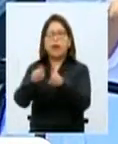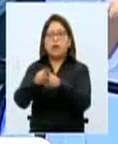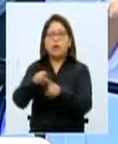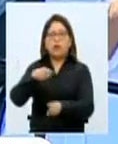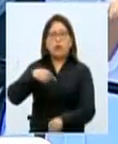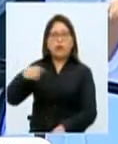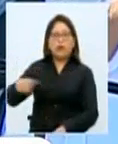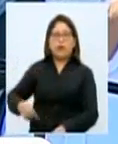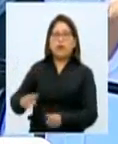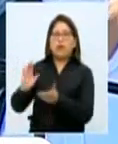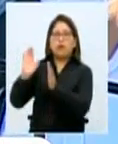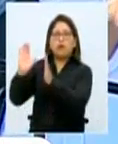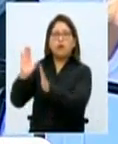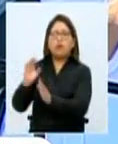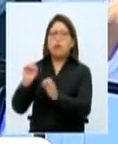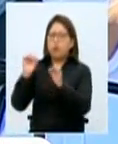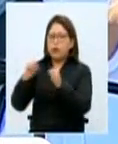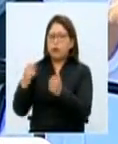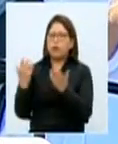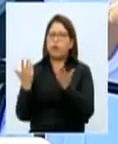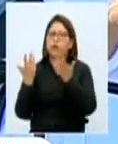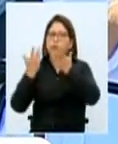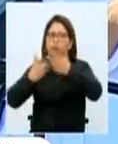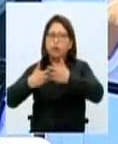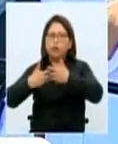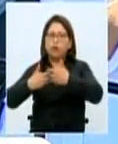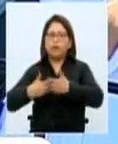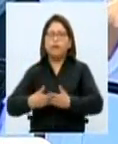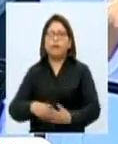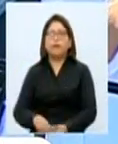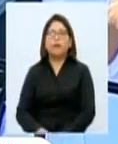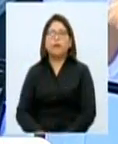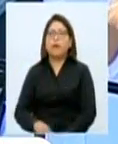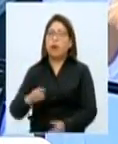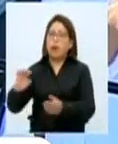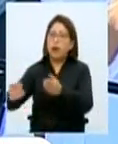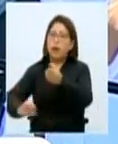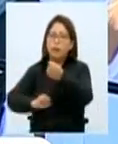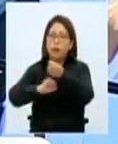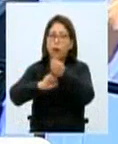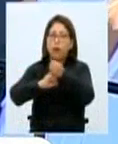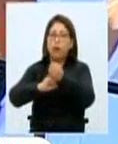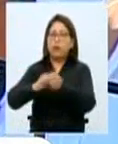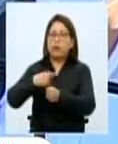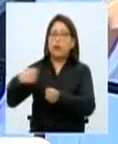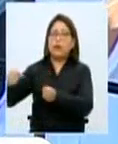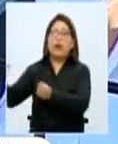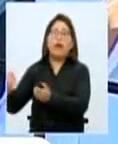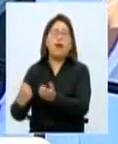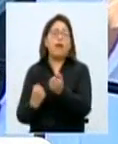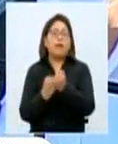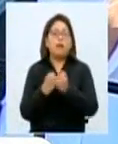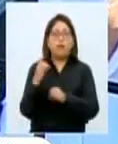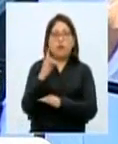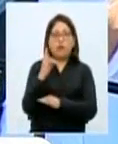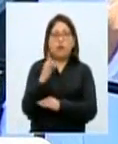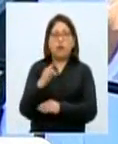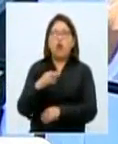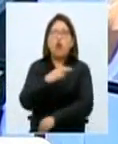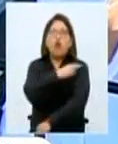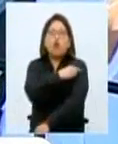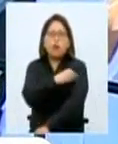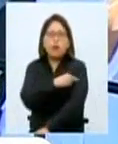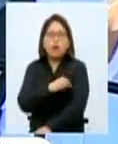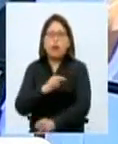Popular China para poder no solamente recibir cooperación. Hemos recibido un hospital móvil, hemos